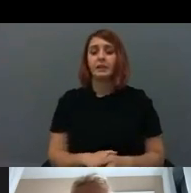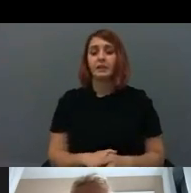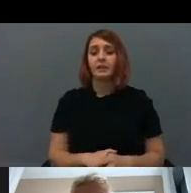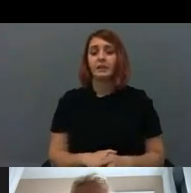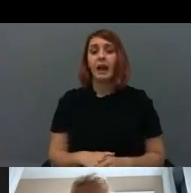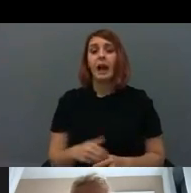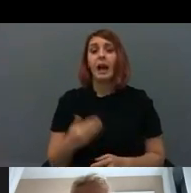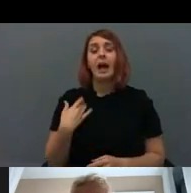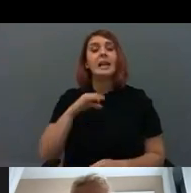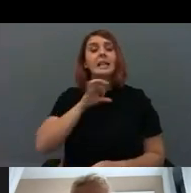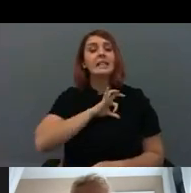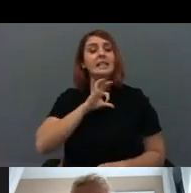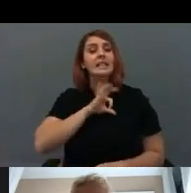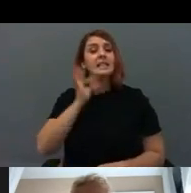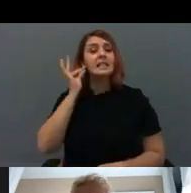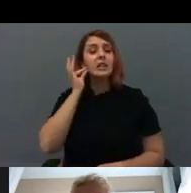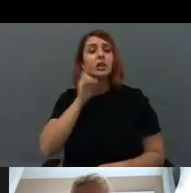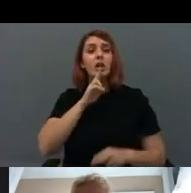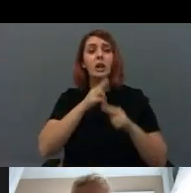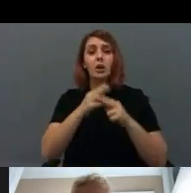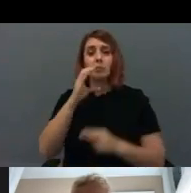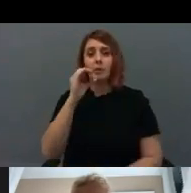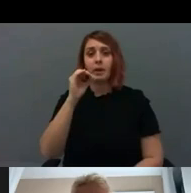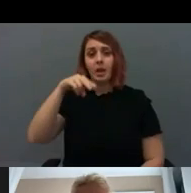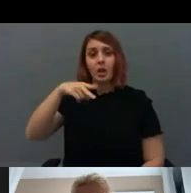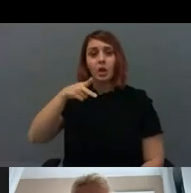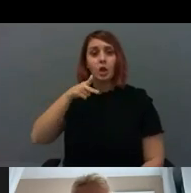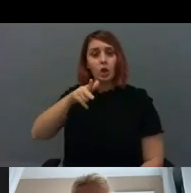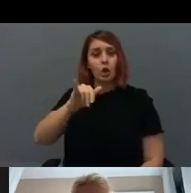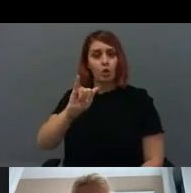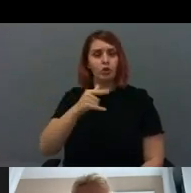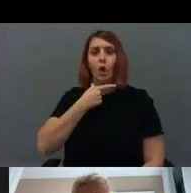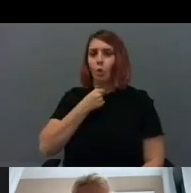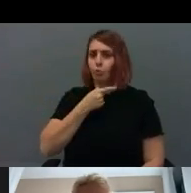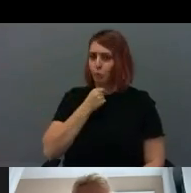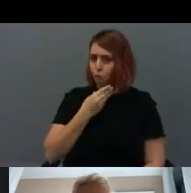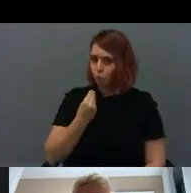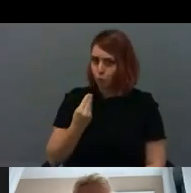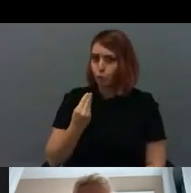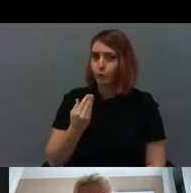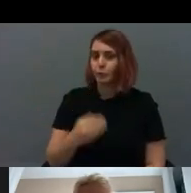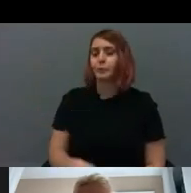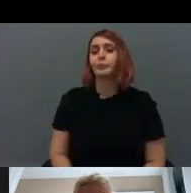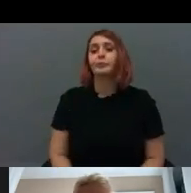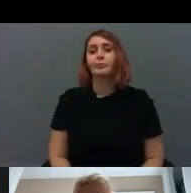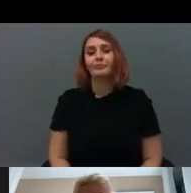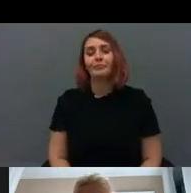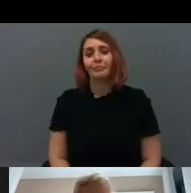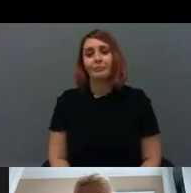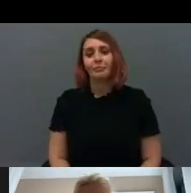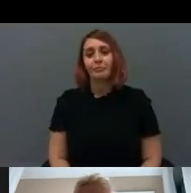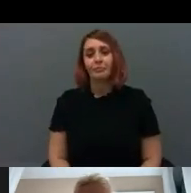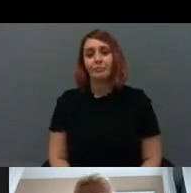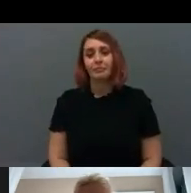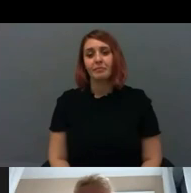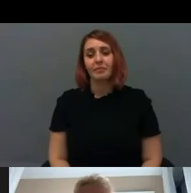señora Conchi que me gustó mucho, pero ¿qué opción